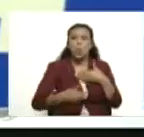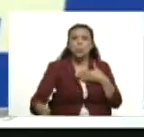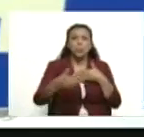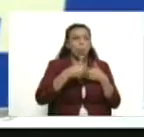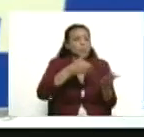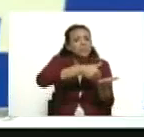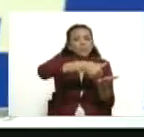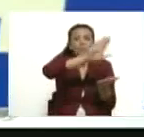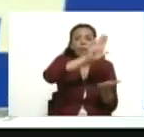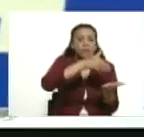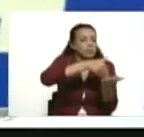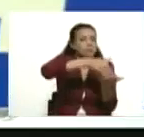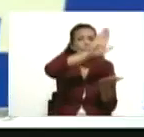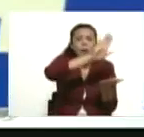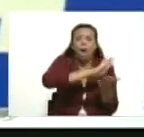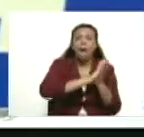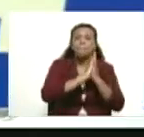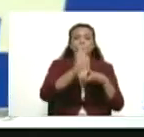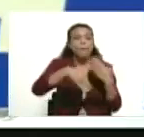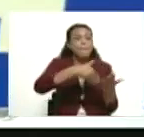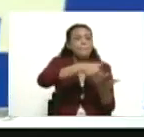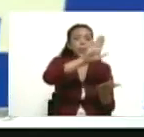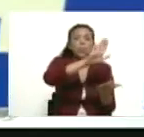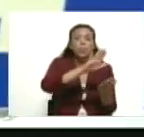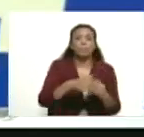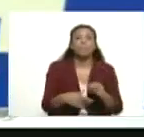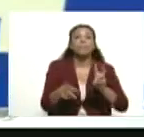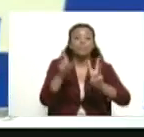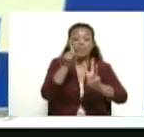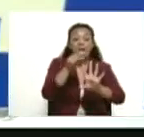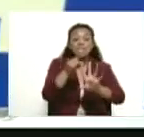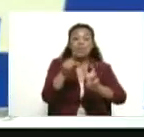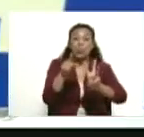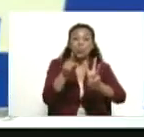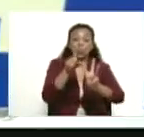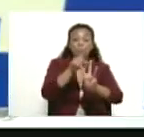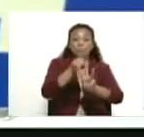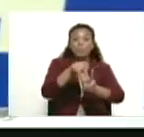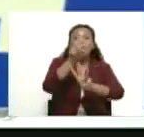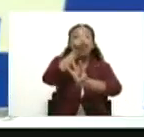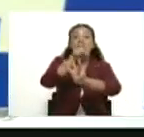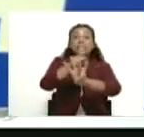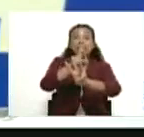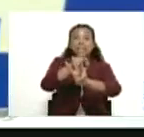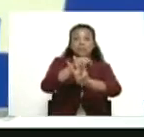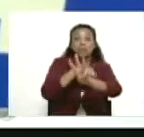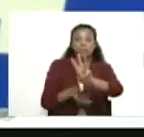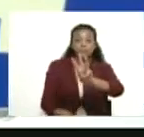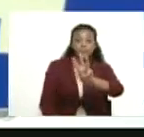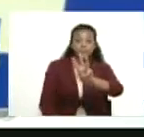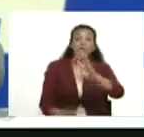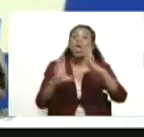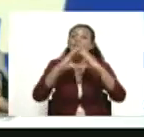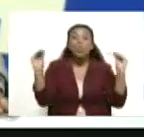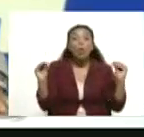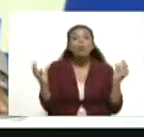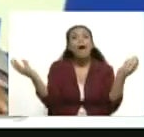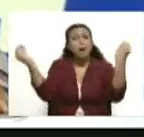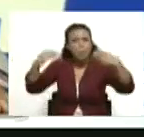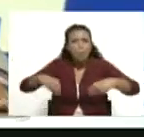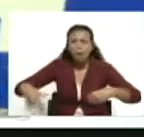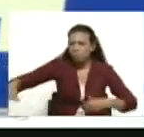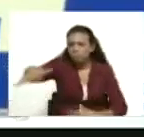fuera de aquí, fuera de aquí. Segundo consenso. El tercer consenso, donde todos estamos de